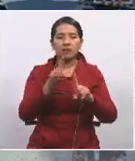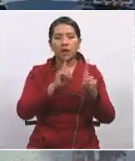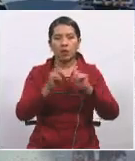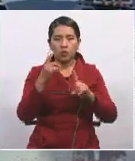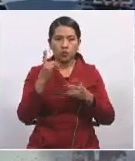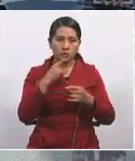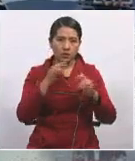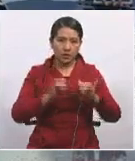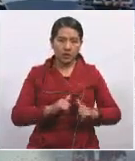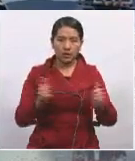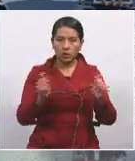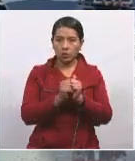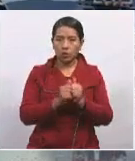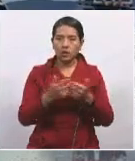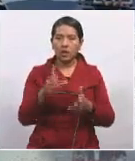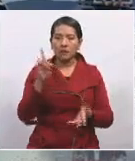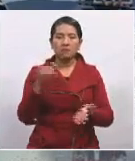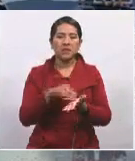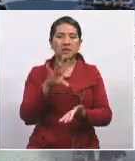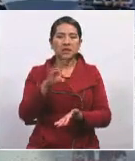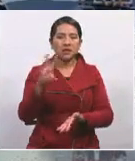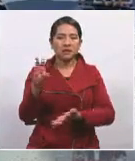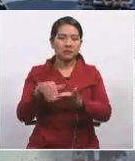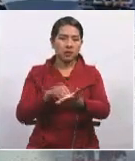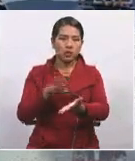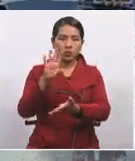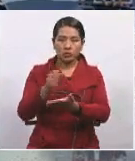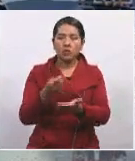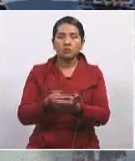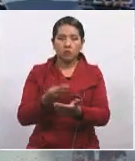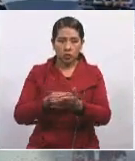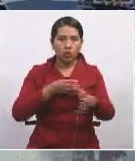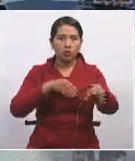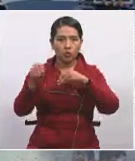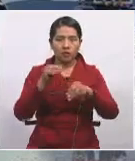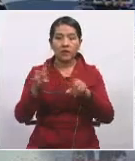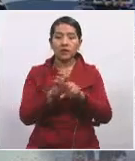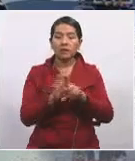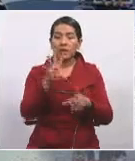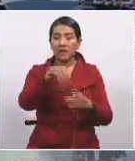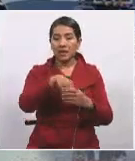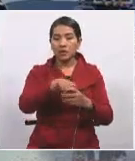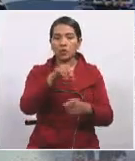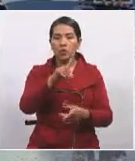aproximado de 1.076 millones de bolivianos. Además, se registró un movimiento interno de